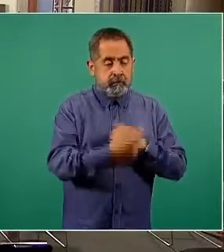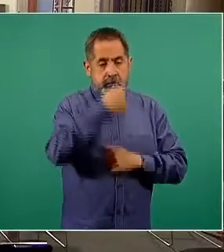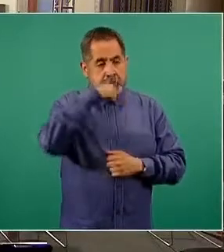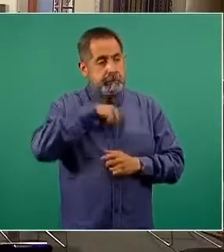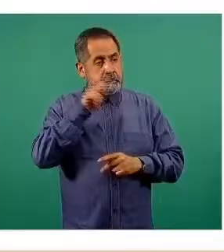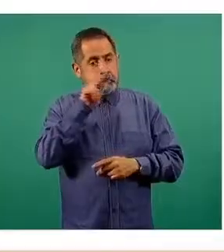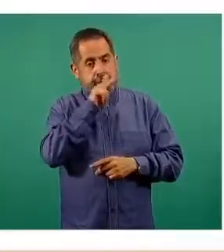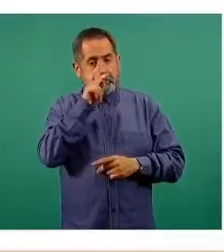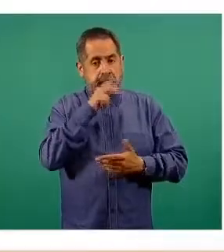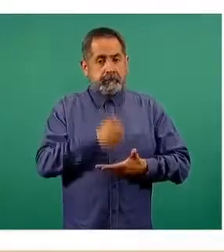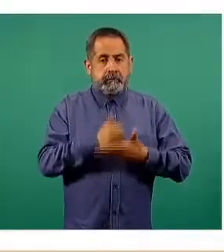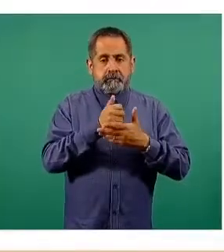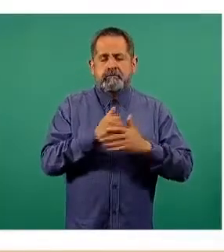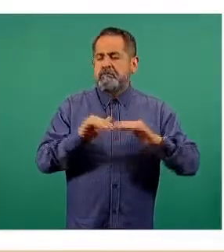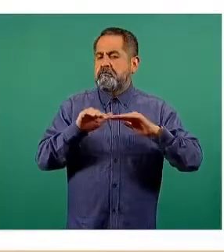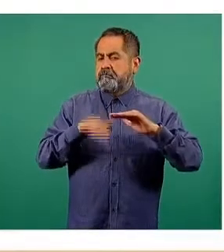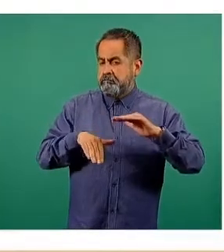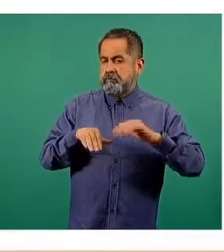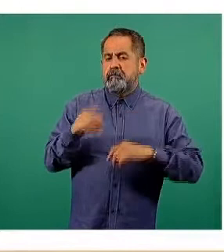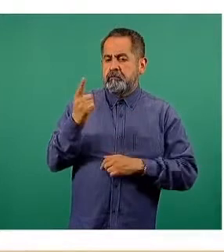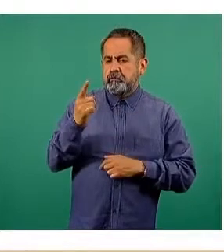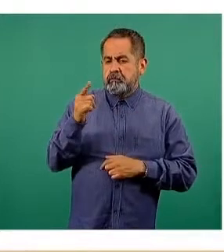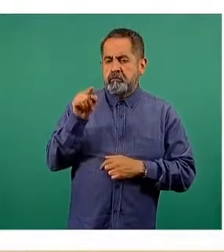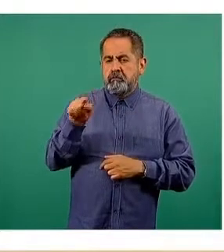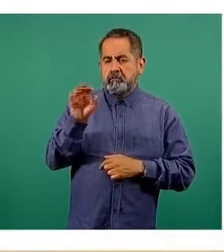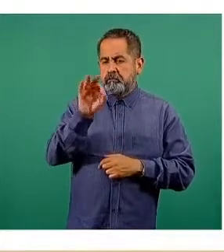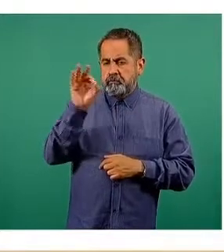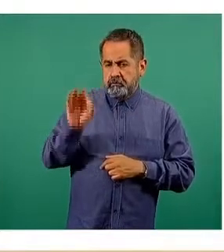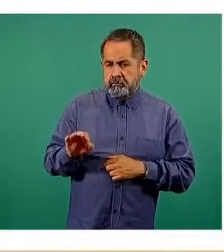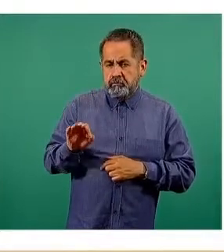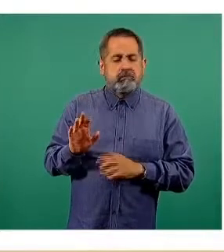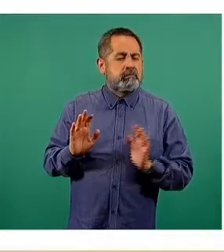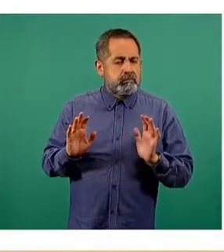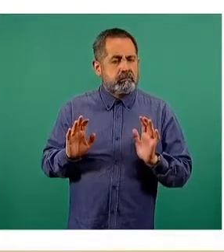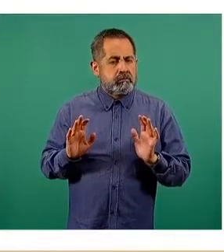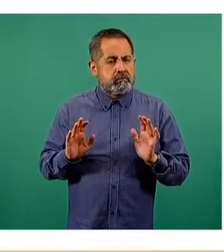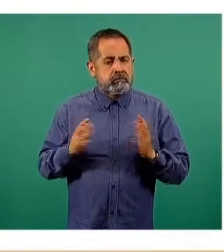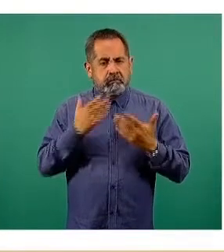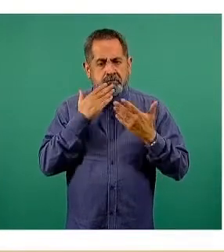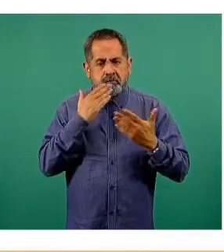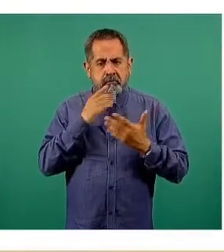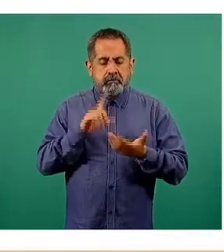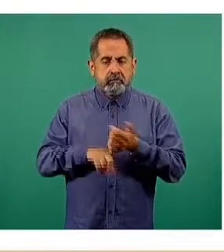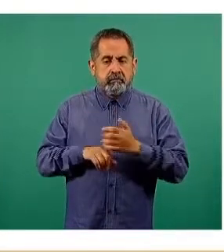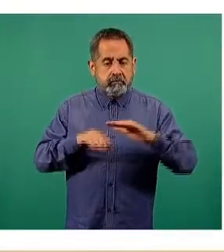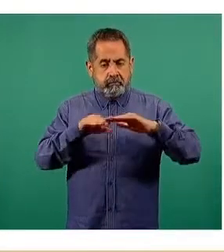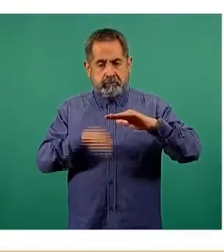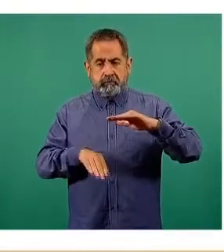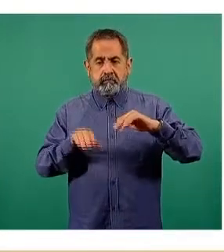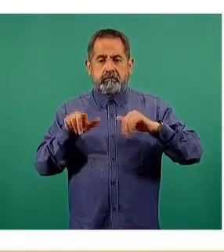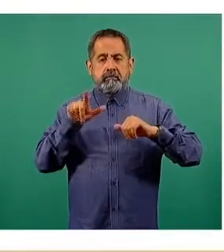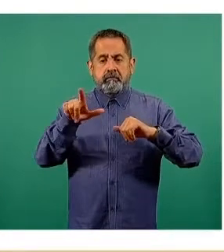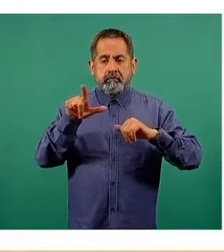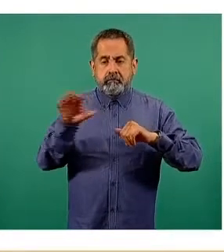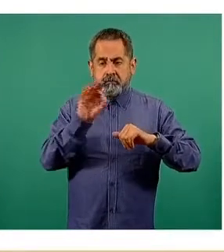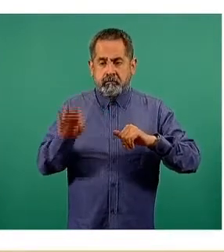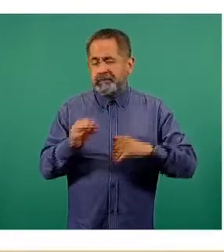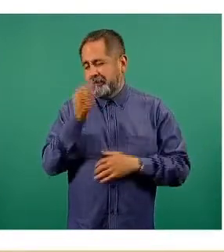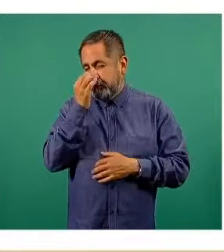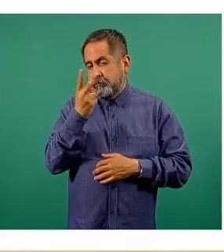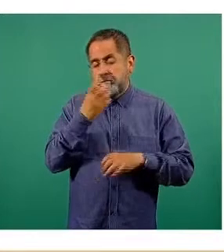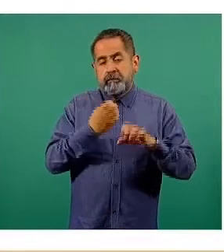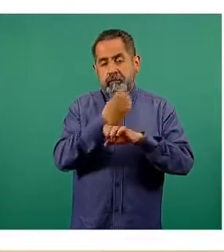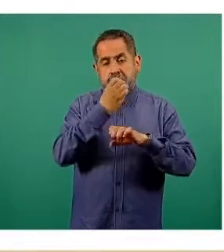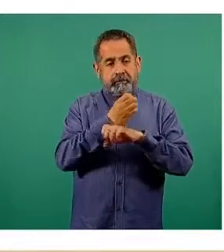sí podemos ver una nueva reducción de un punto porcentual en relación a la ocupación nacional, estando en 17%, y solo 2 entidades